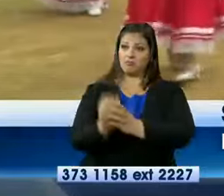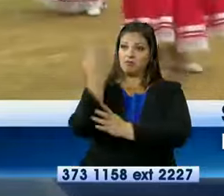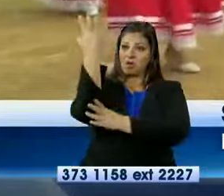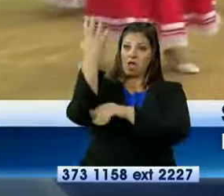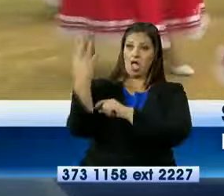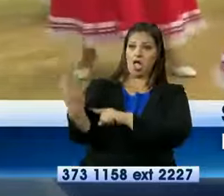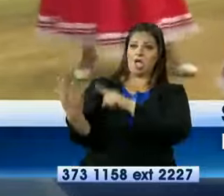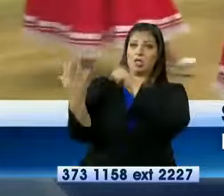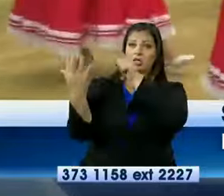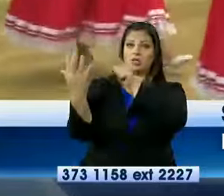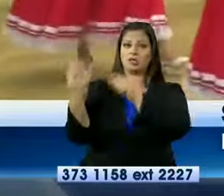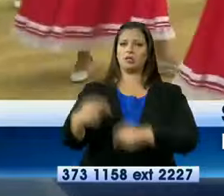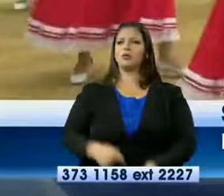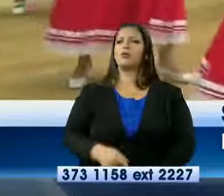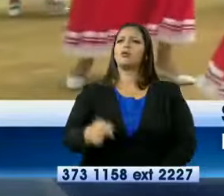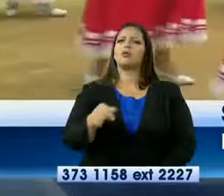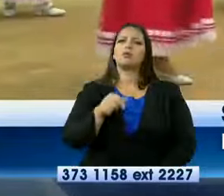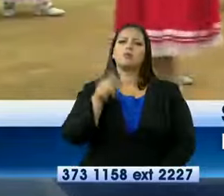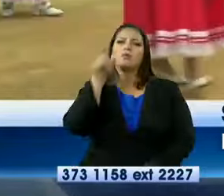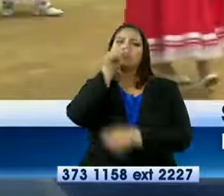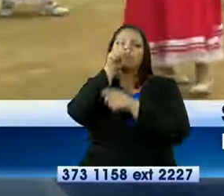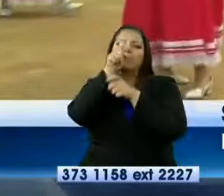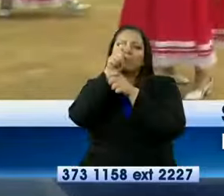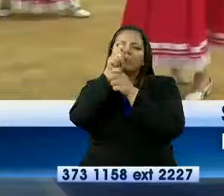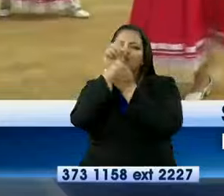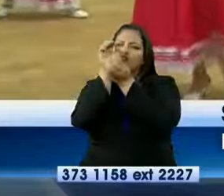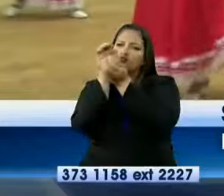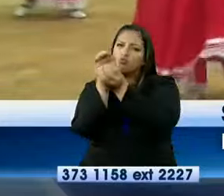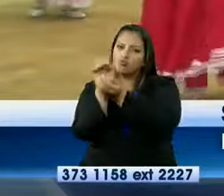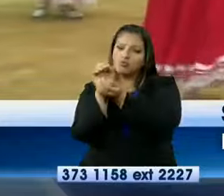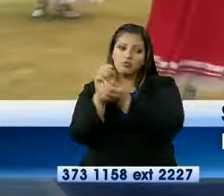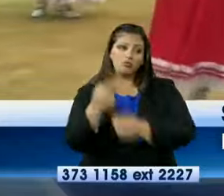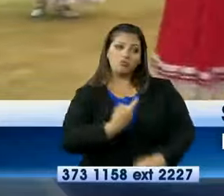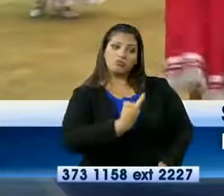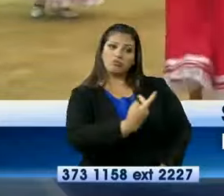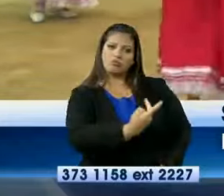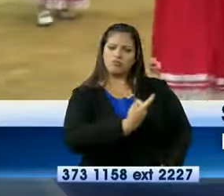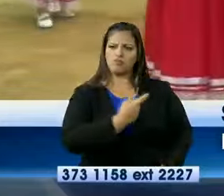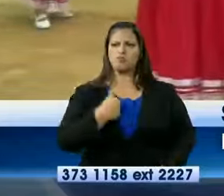está! ¡Tengo un lindo perico! ¡Con mi comadre